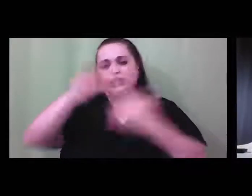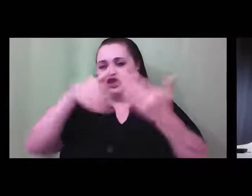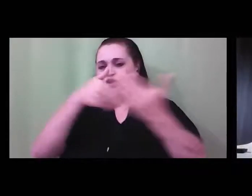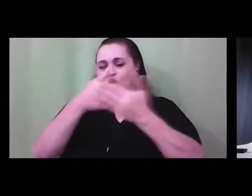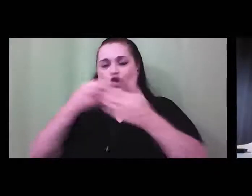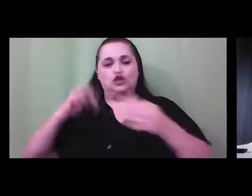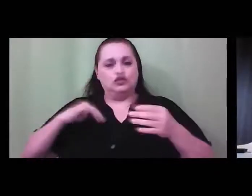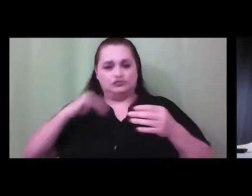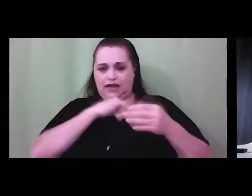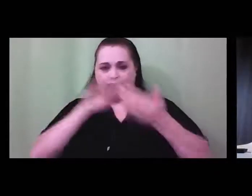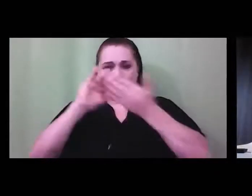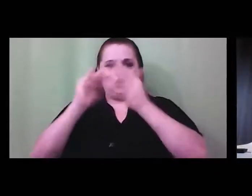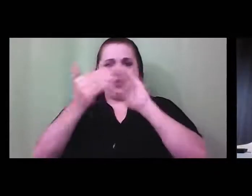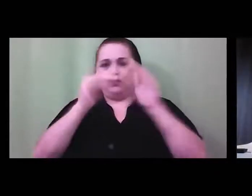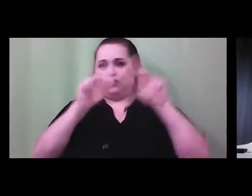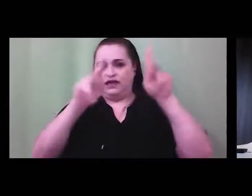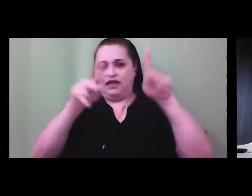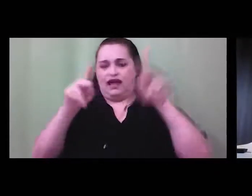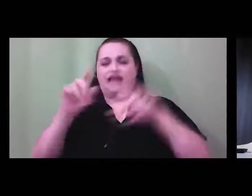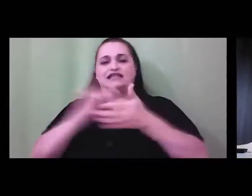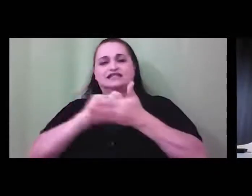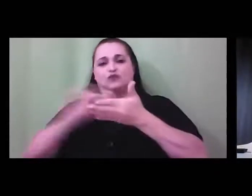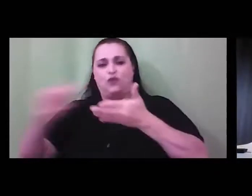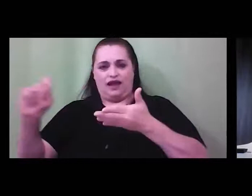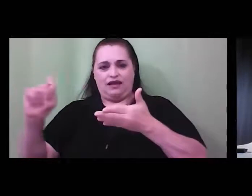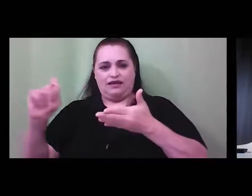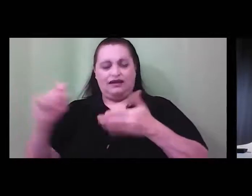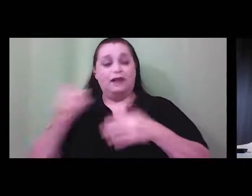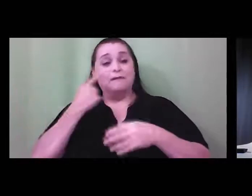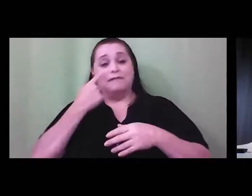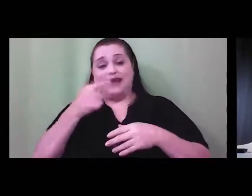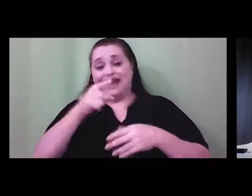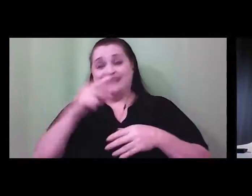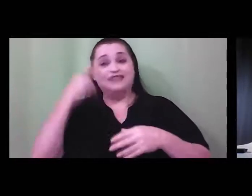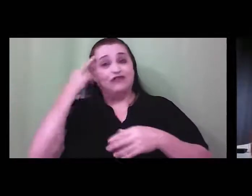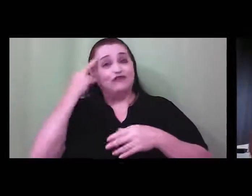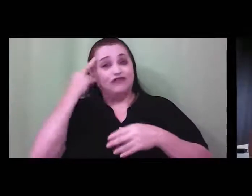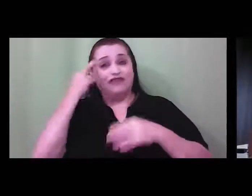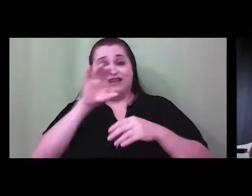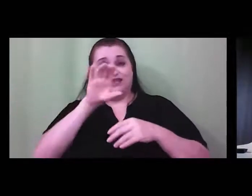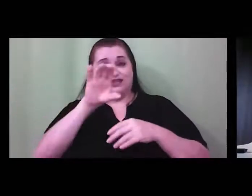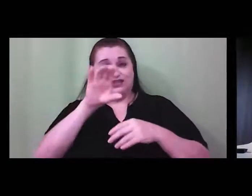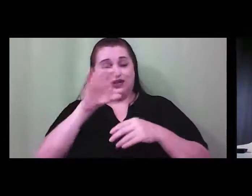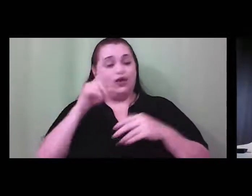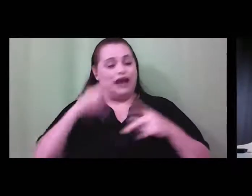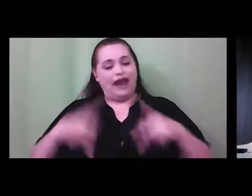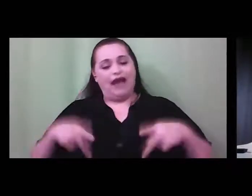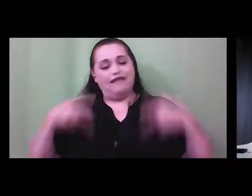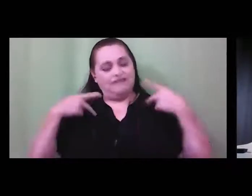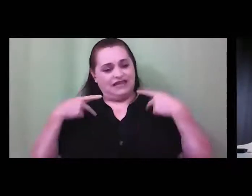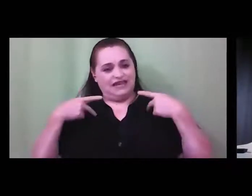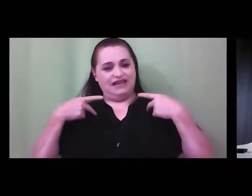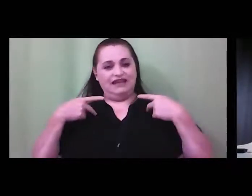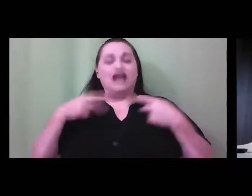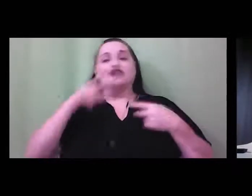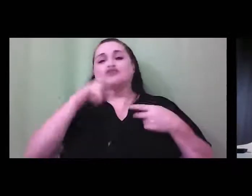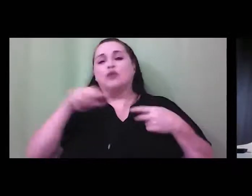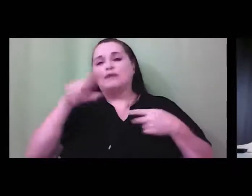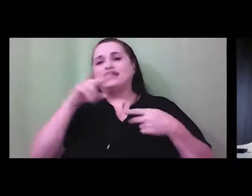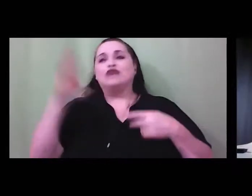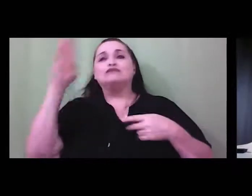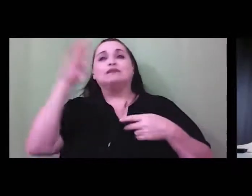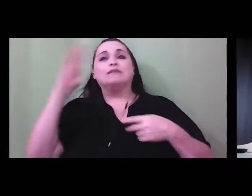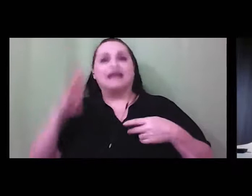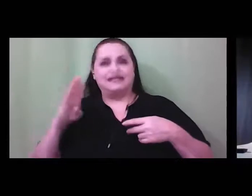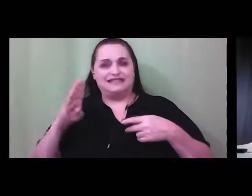de la comunidad escolar. Y vean que esta es una reflexión que la están viviendo los colegas en Brasil,